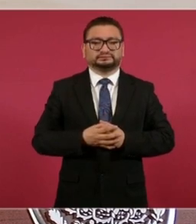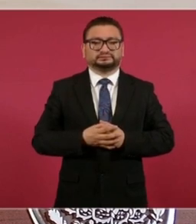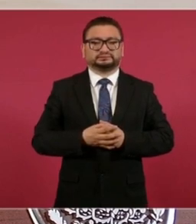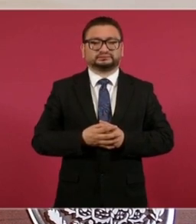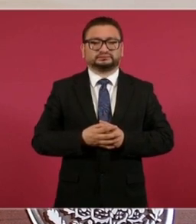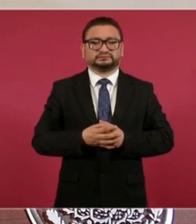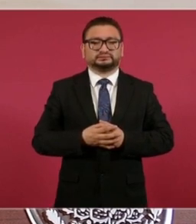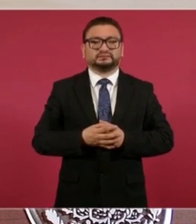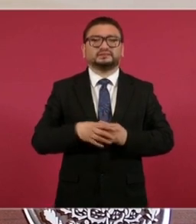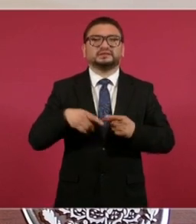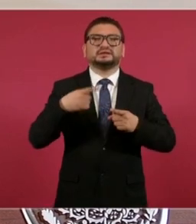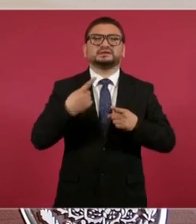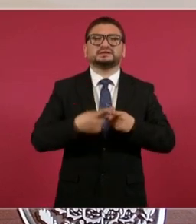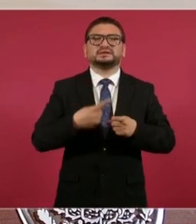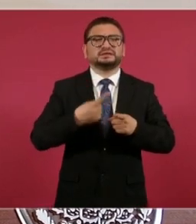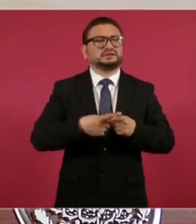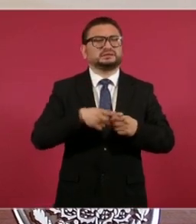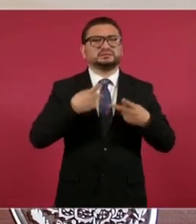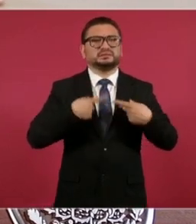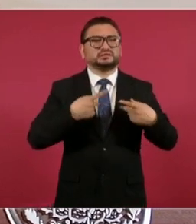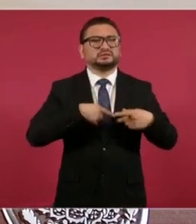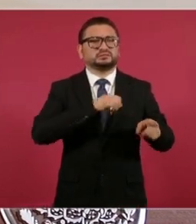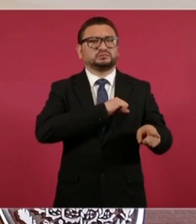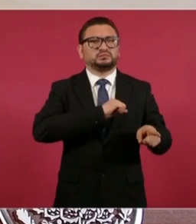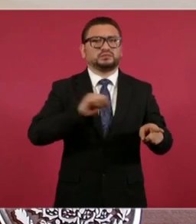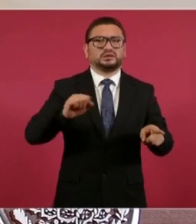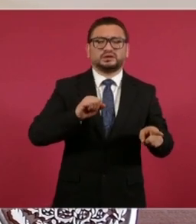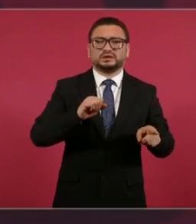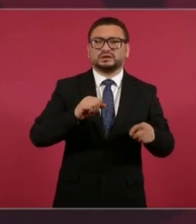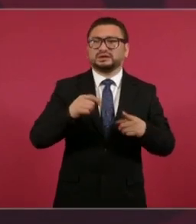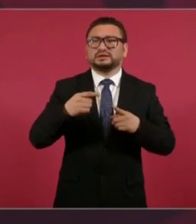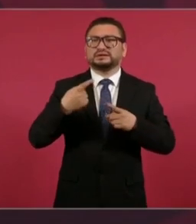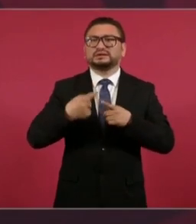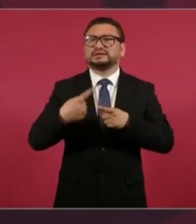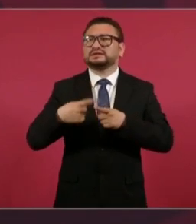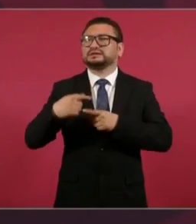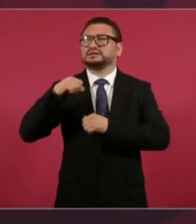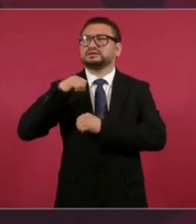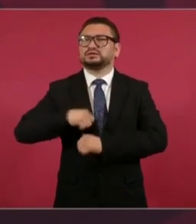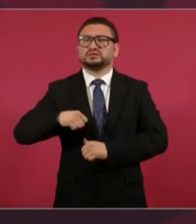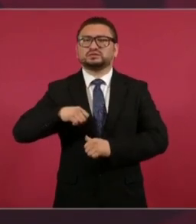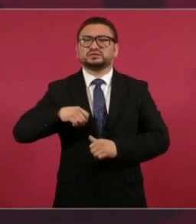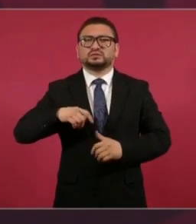eh Quiénes eran delincuentes y quiénes eran